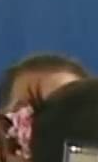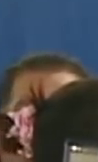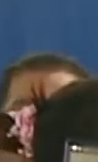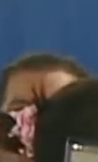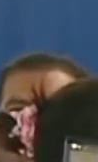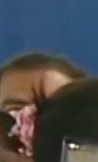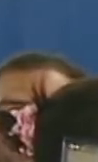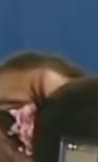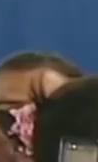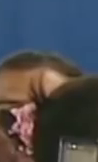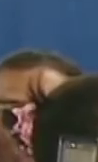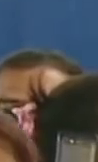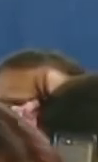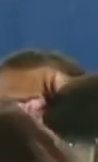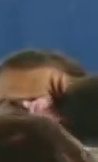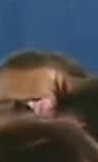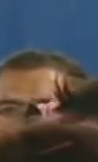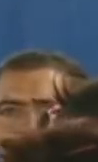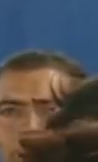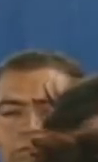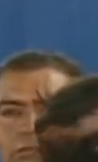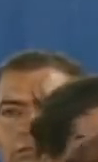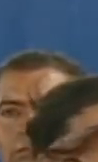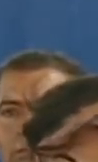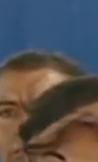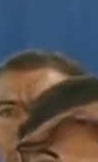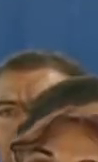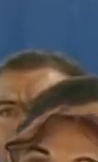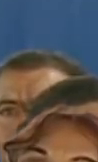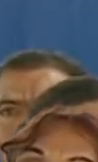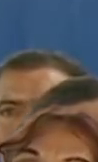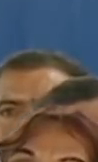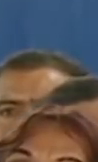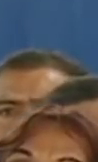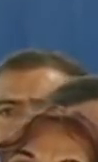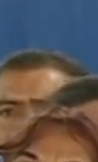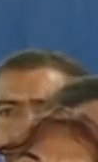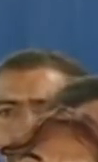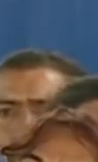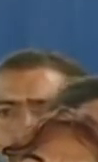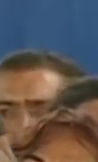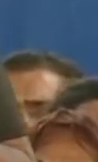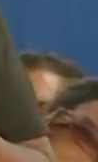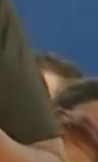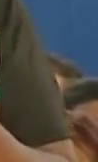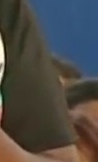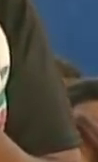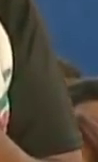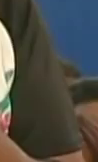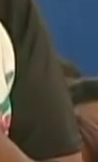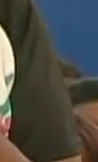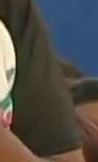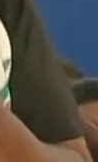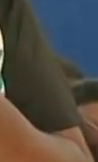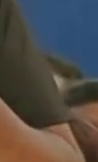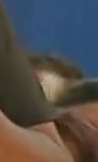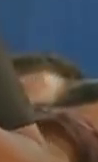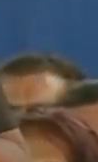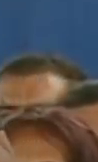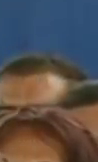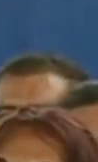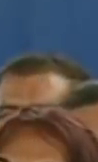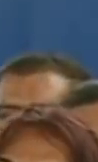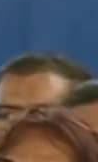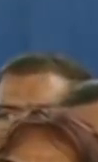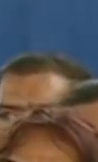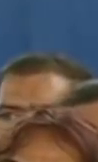¿ves? Porque 10.000 bolívares, 12.000 bolívares vale un kilo de pasta. Uh-huh. Si nosotros agarramos y le metemos 20 plátanos